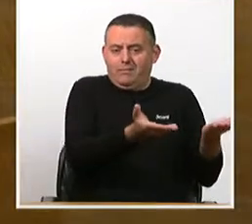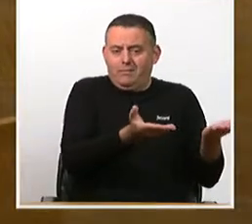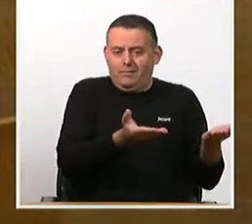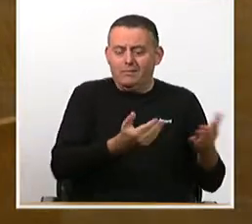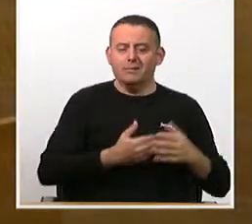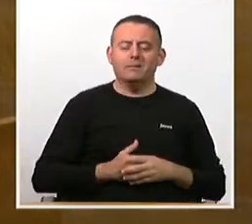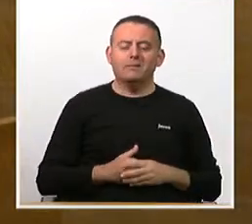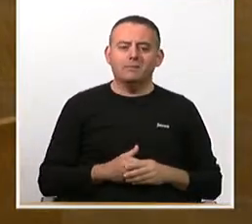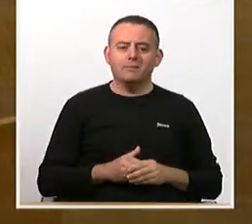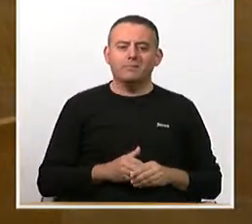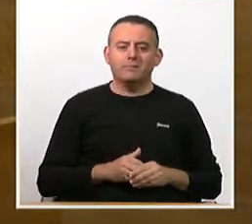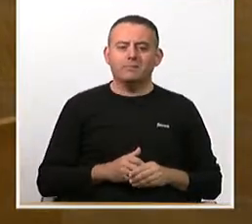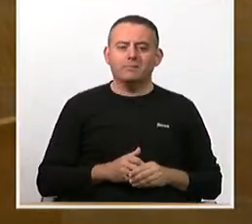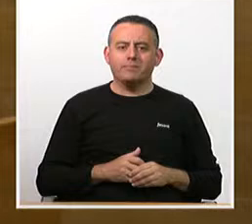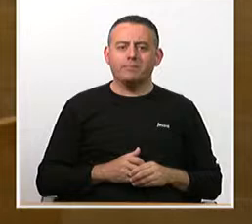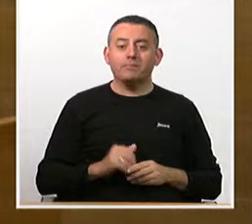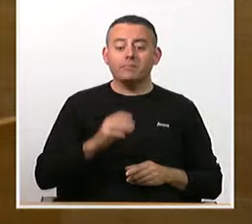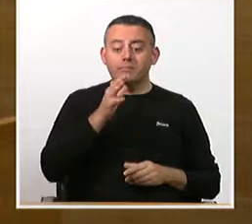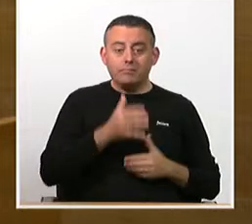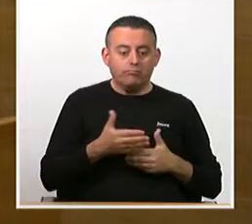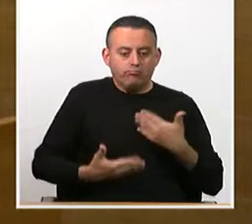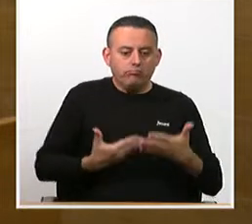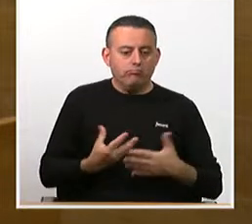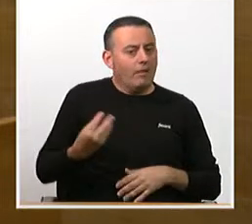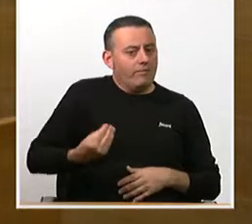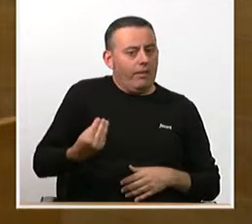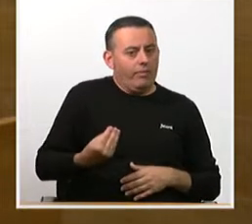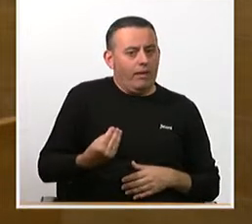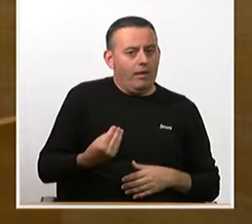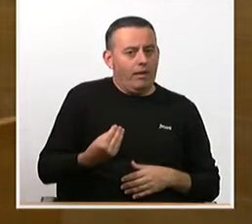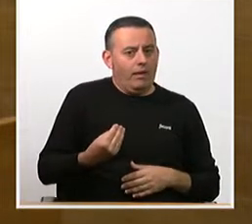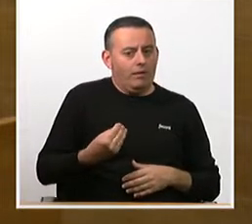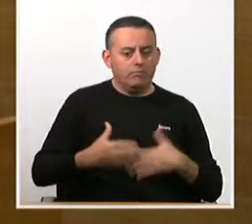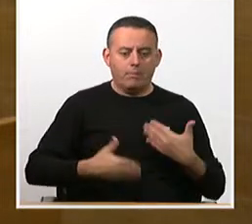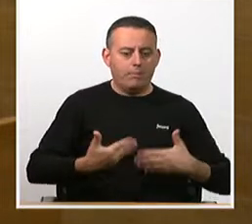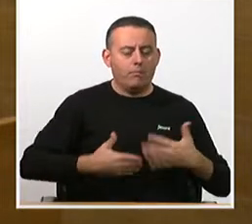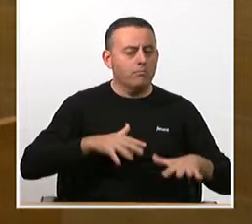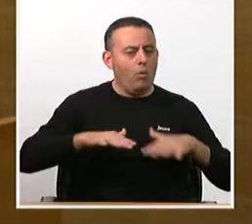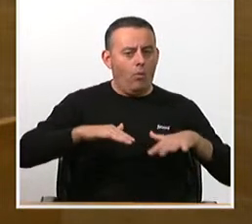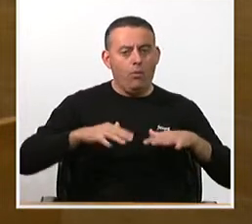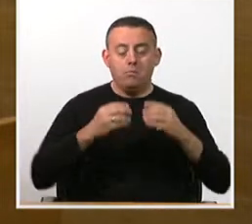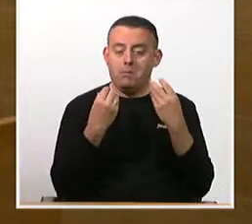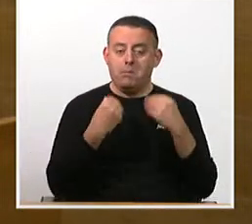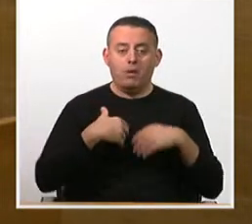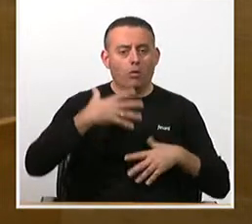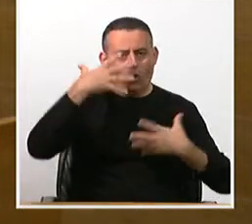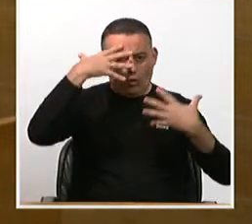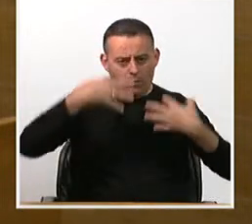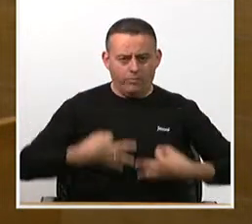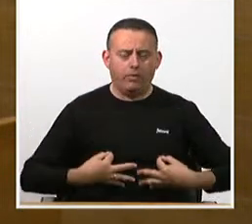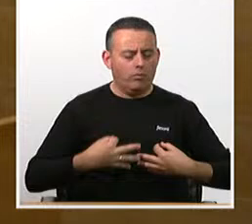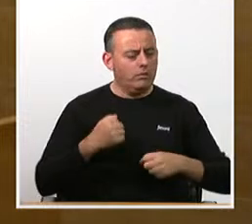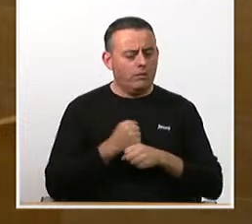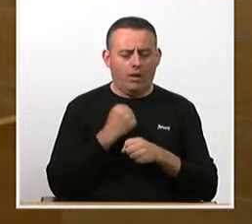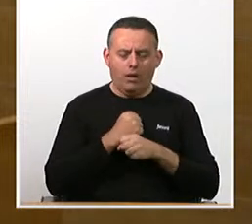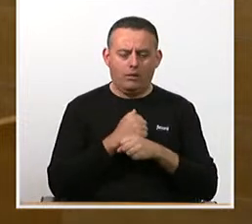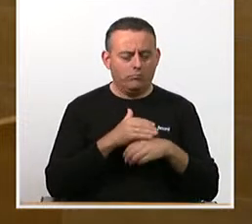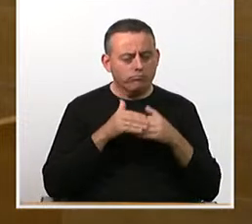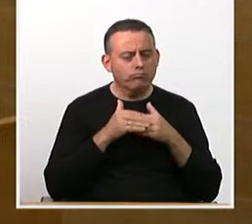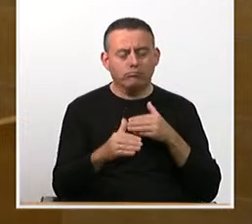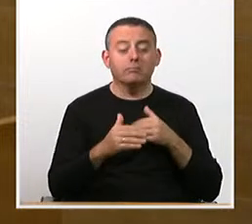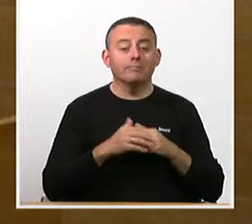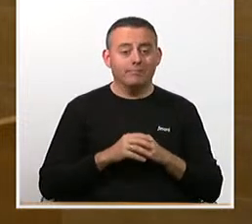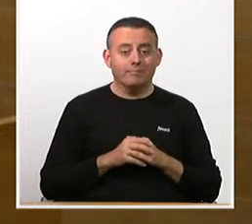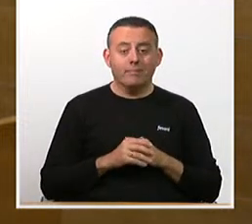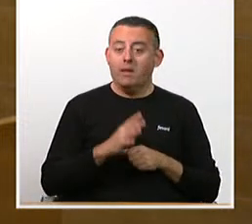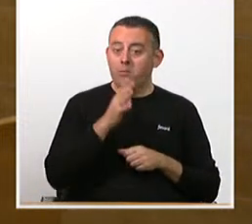eficiencia y Desde esa eficiencia en la que todos pienso Y estoy convencido que vamos a trabajar es por lo que le agradezco el